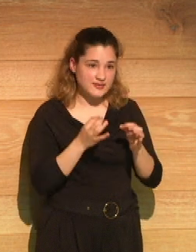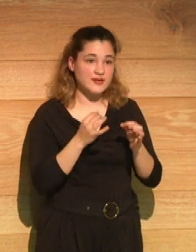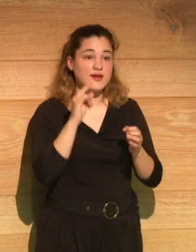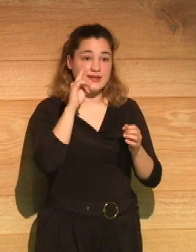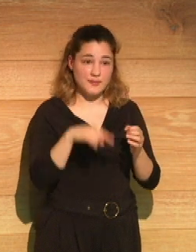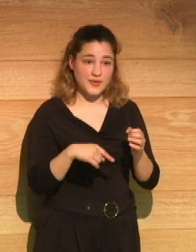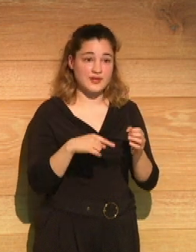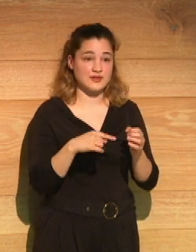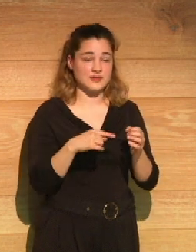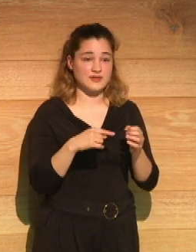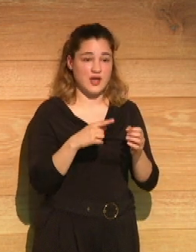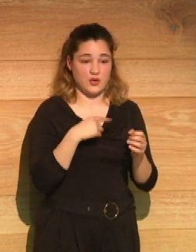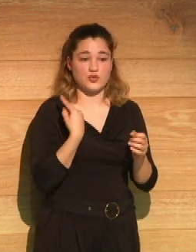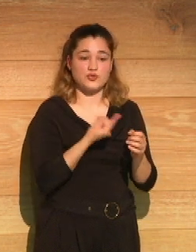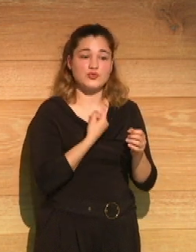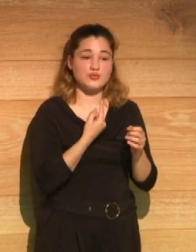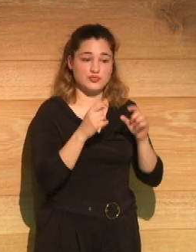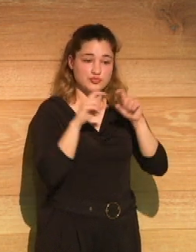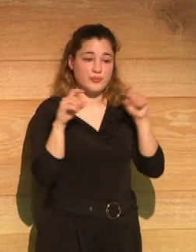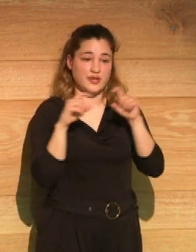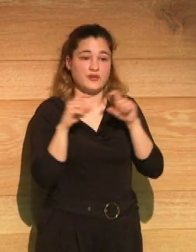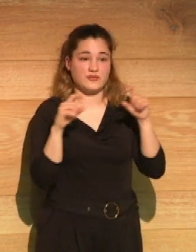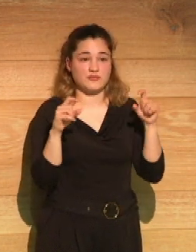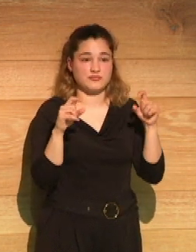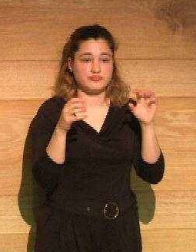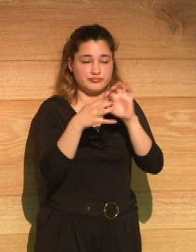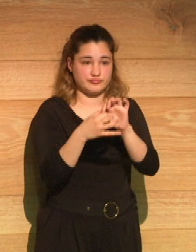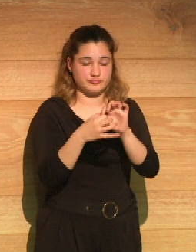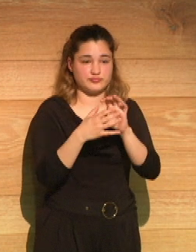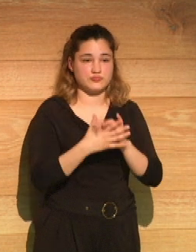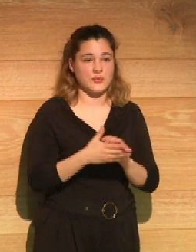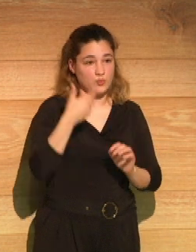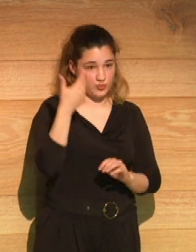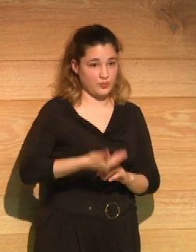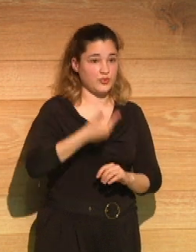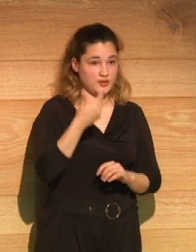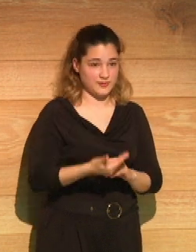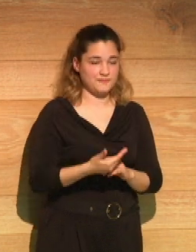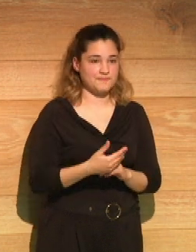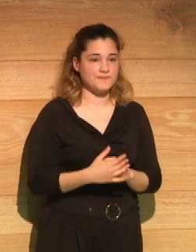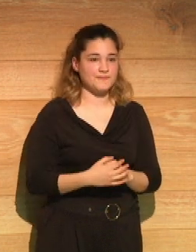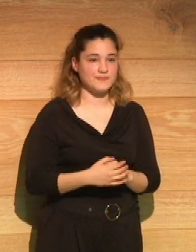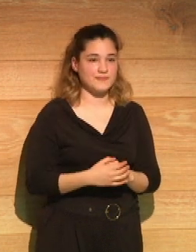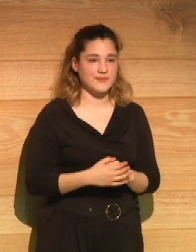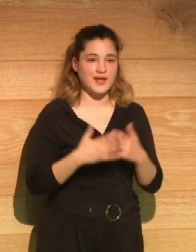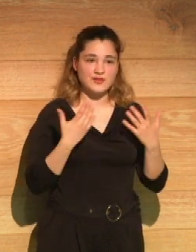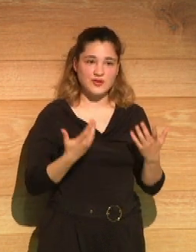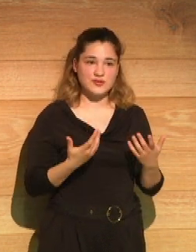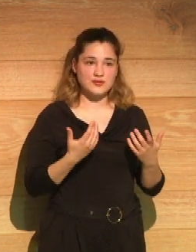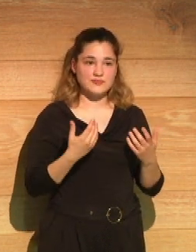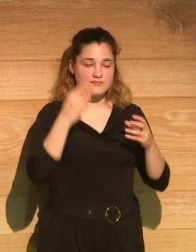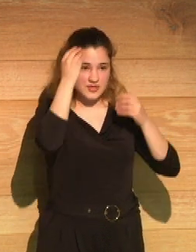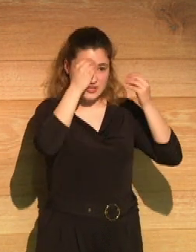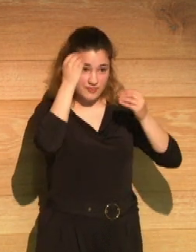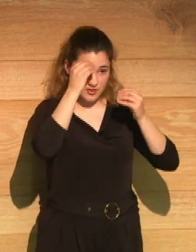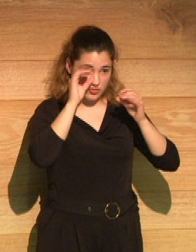sean acorde a nuestras instituciones. Eso es muy importante considerar. Y aquí, entonces, tengo otras